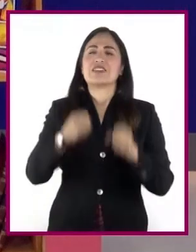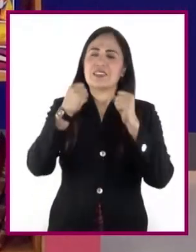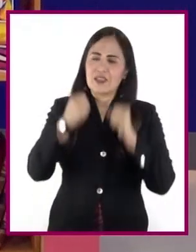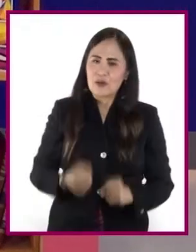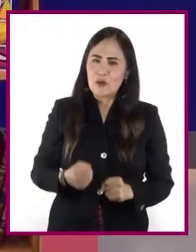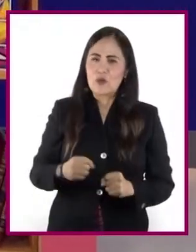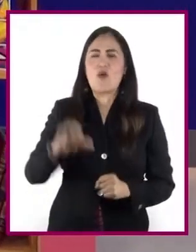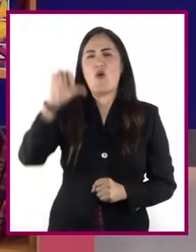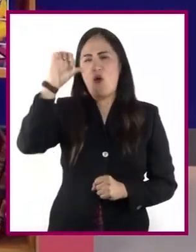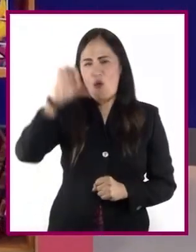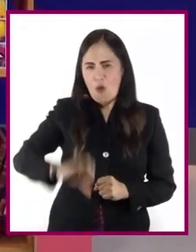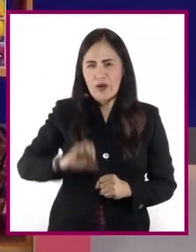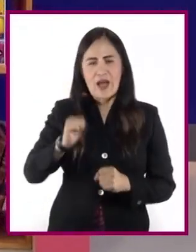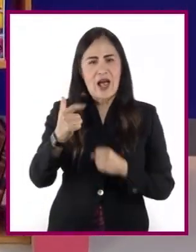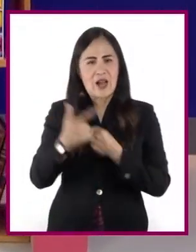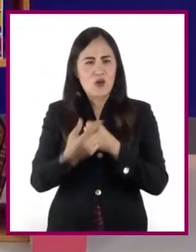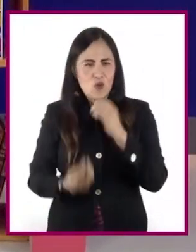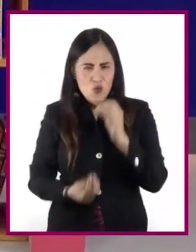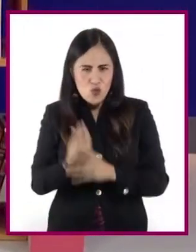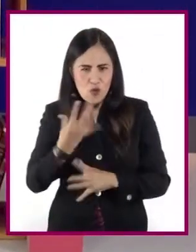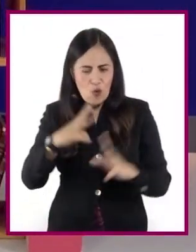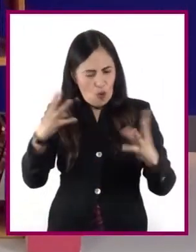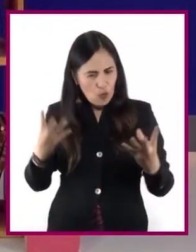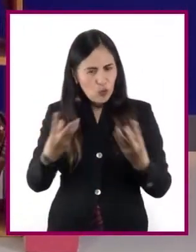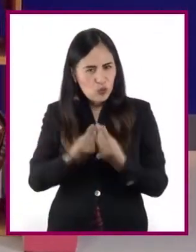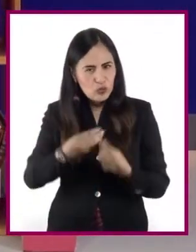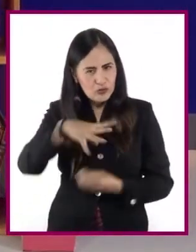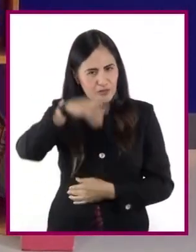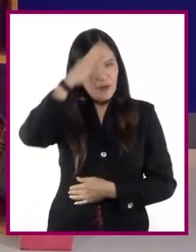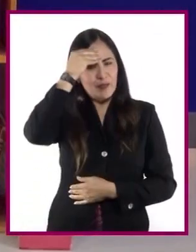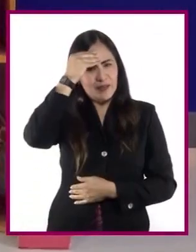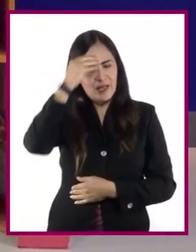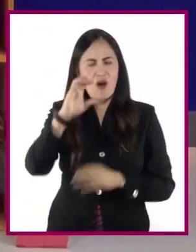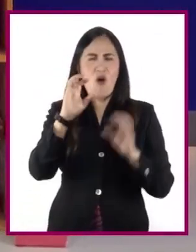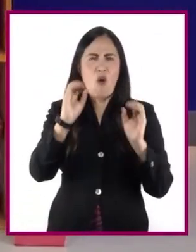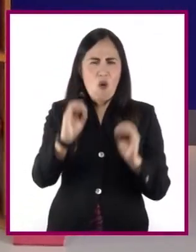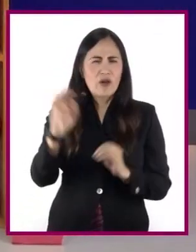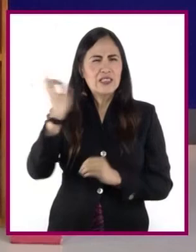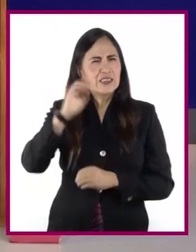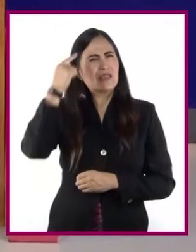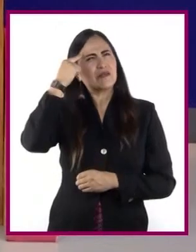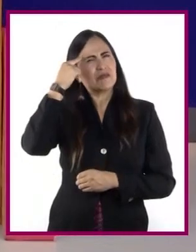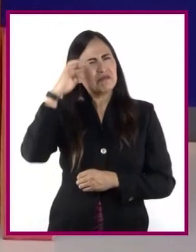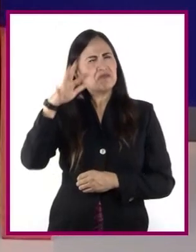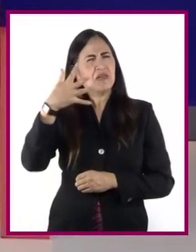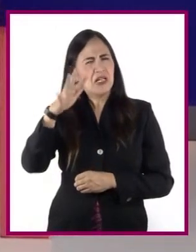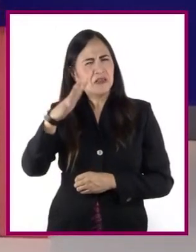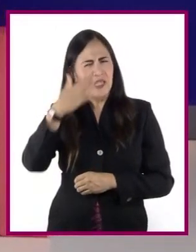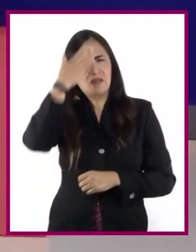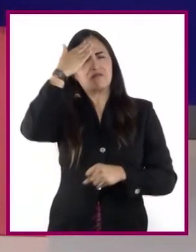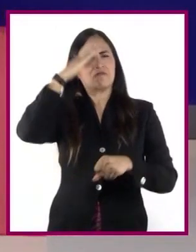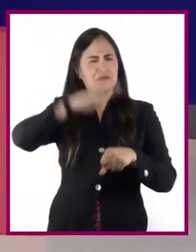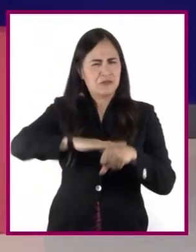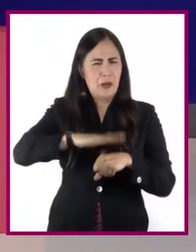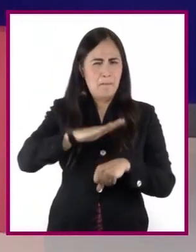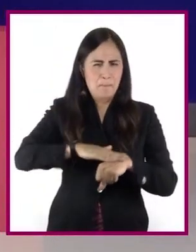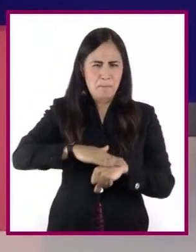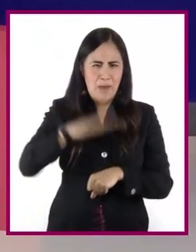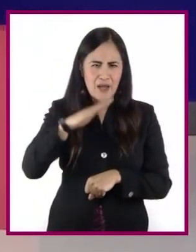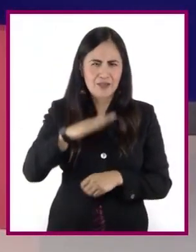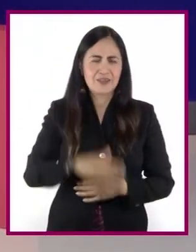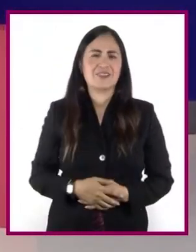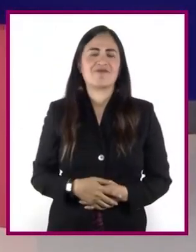hemos aprendido algo nuevo o afianzado las cosas de las que ya teníamos ciertos